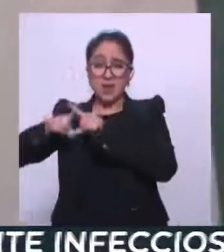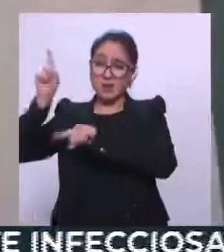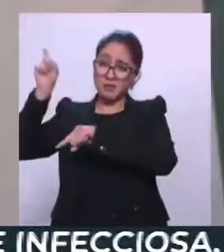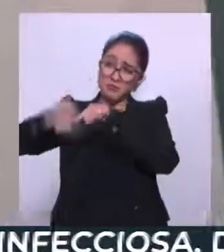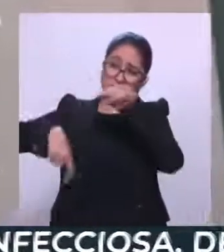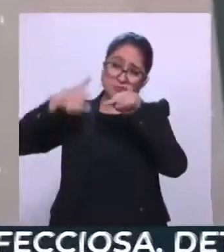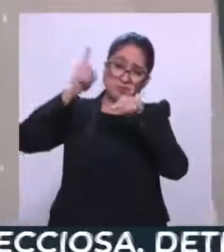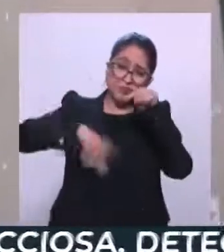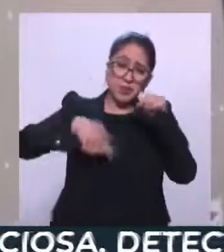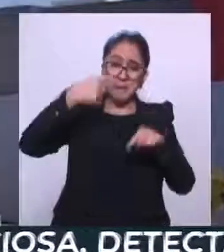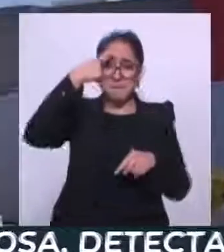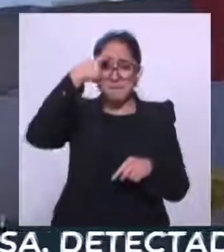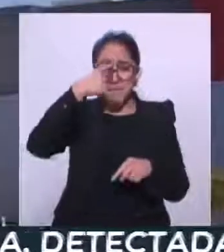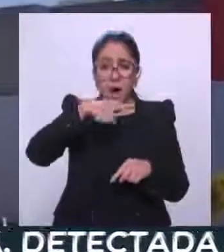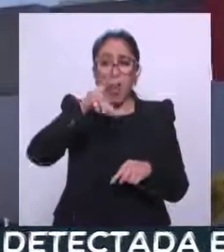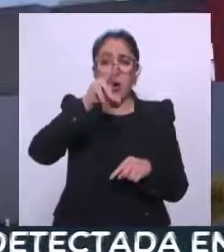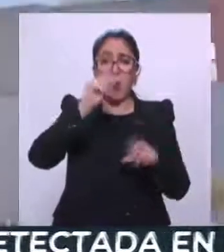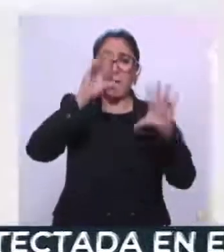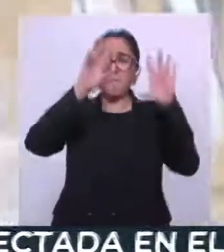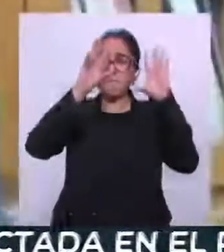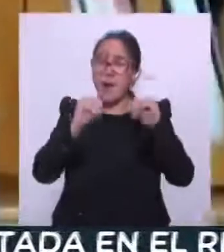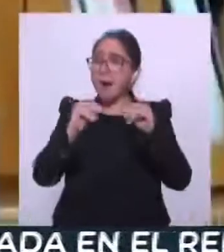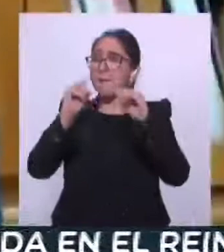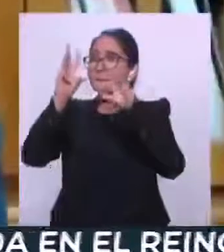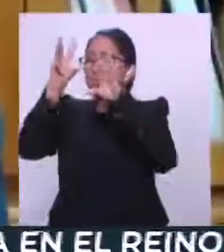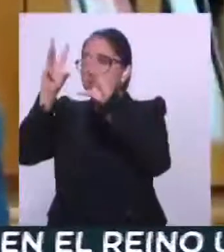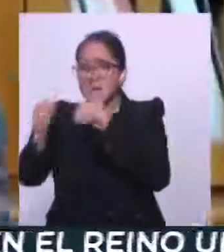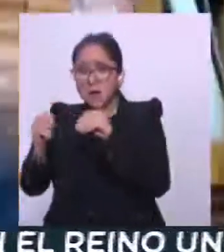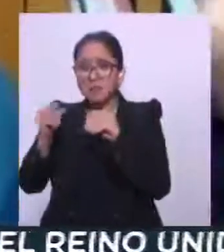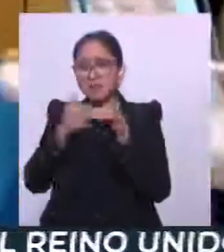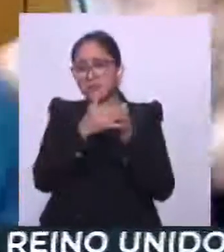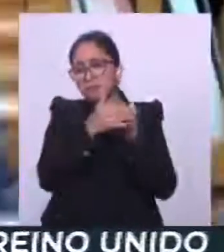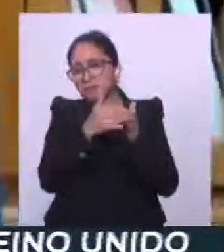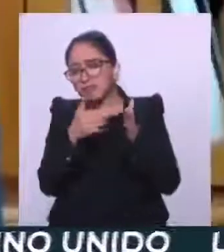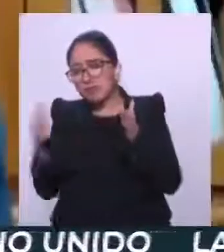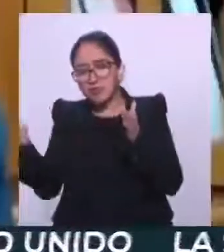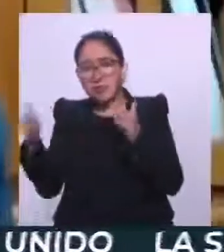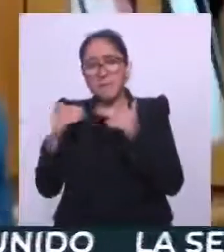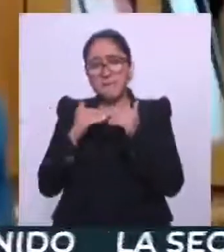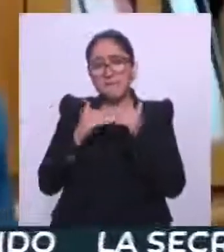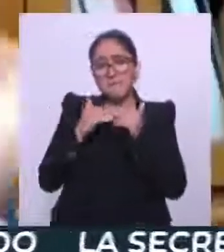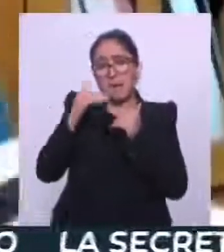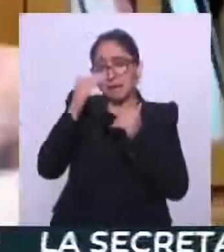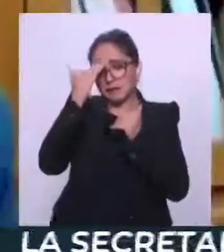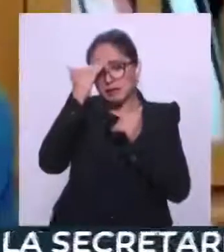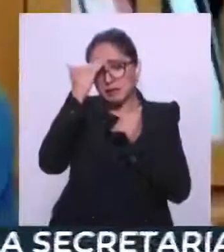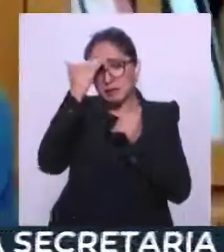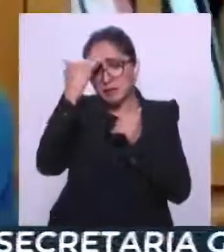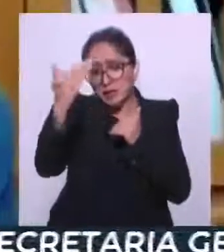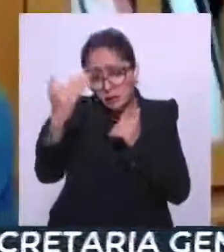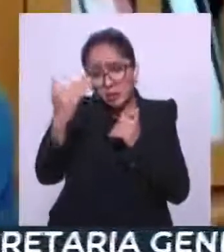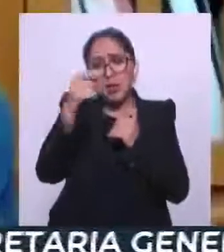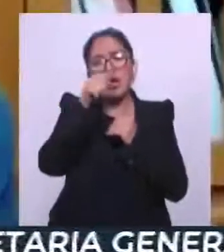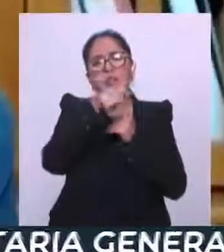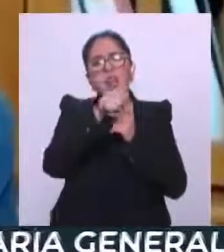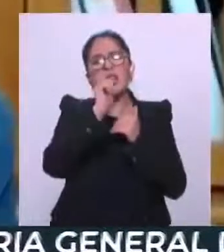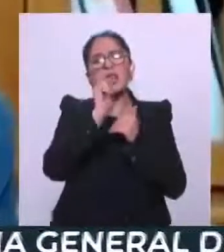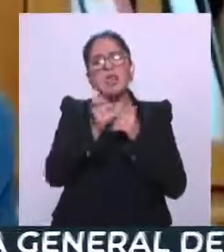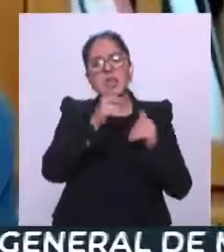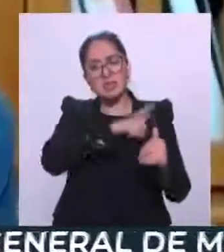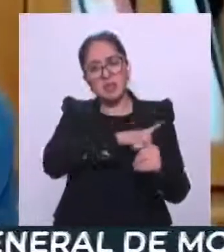no se produzca el colapso en un lapso mayor, en un pedazo mayor. Eso tiene que estar